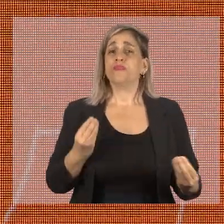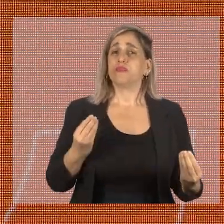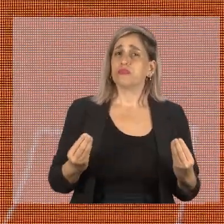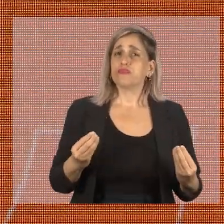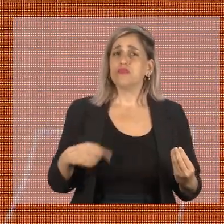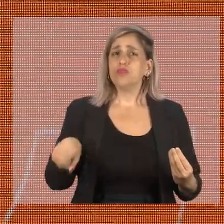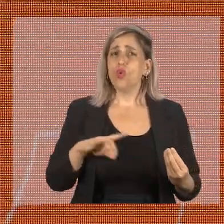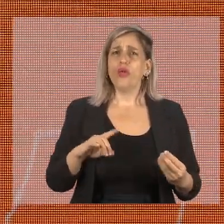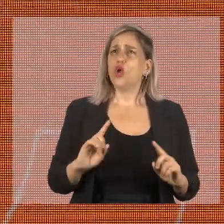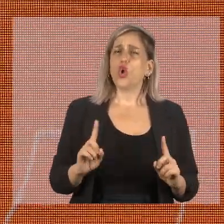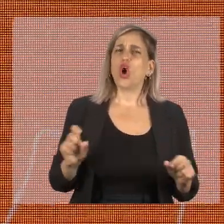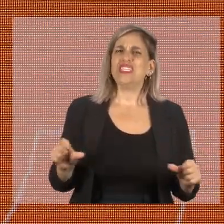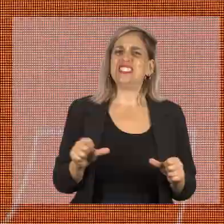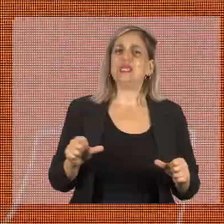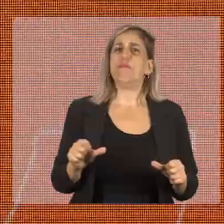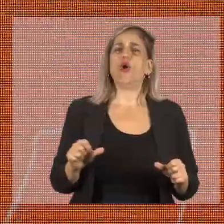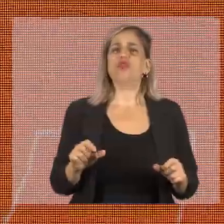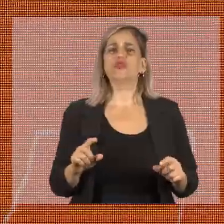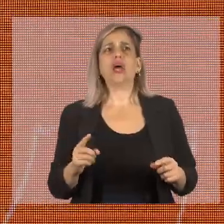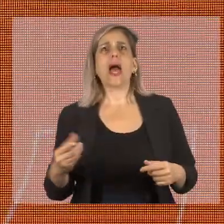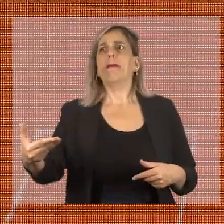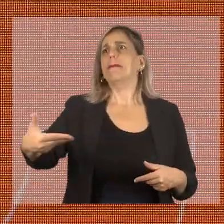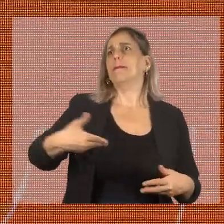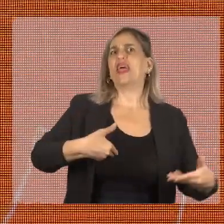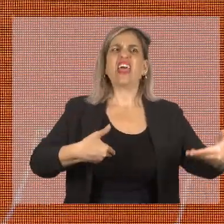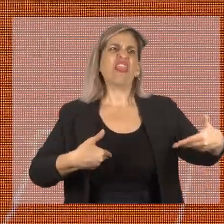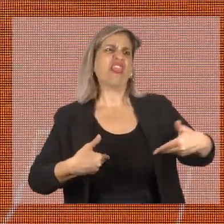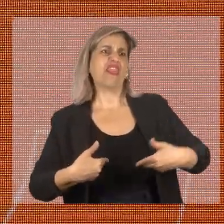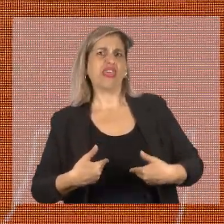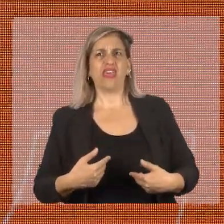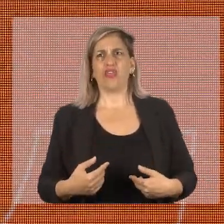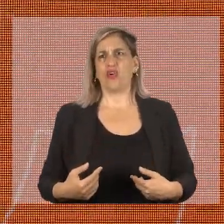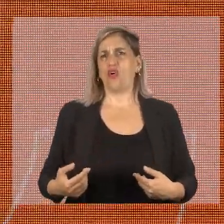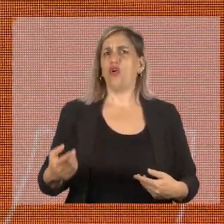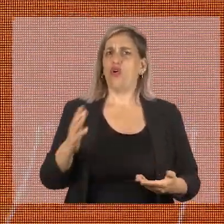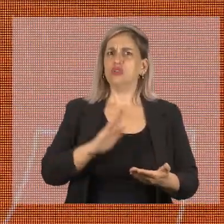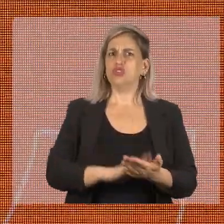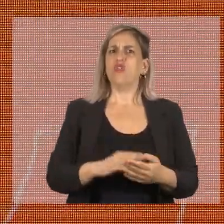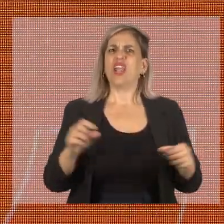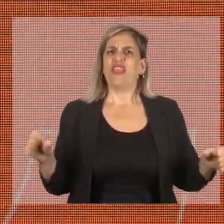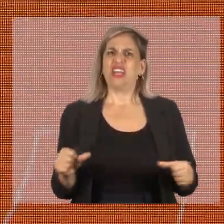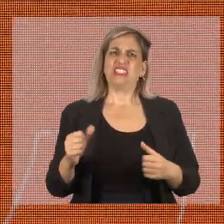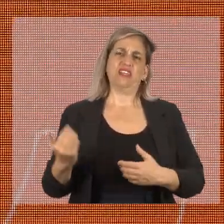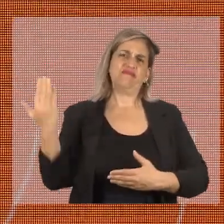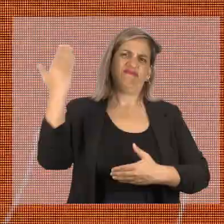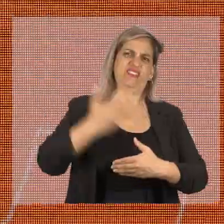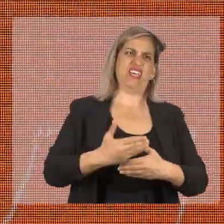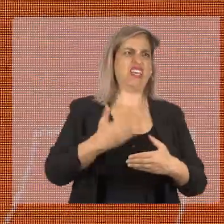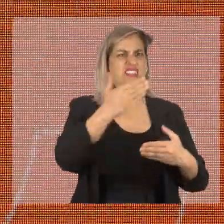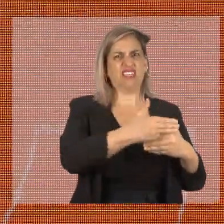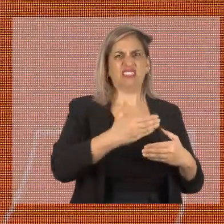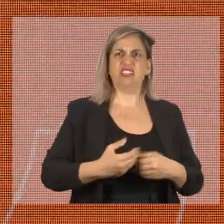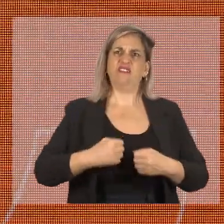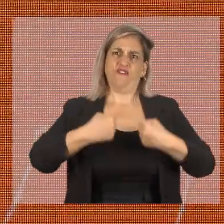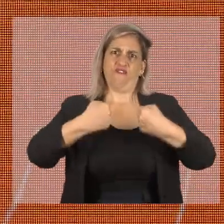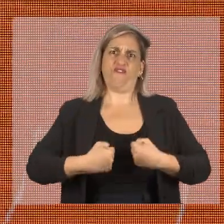nos sometimos a la tentación ni al pedido fuertemente arraigado de establecer una cuarentena obligatoria,